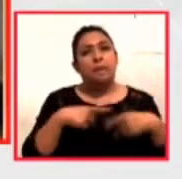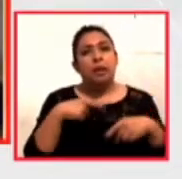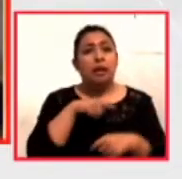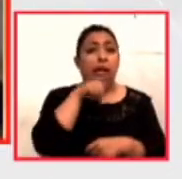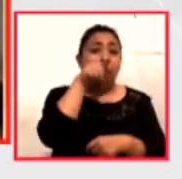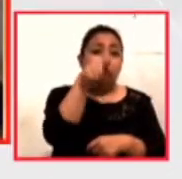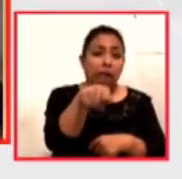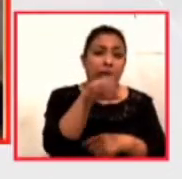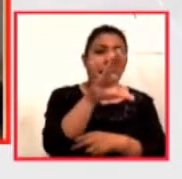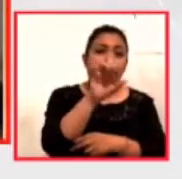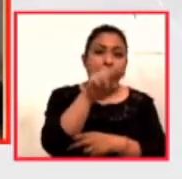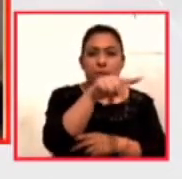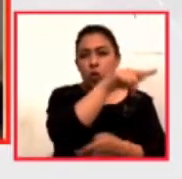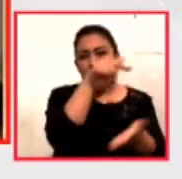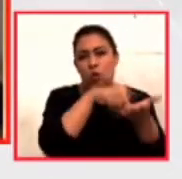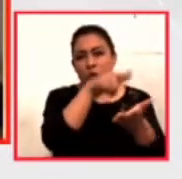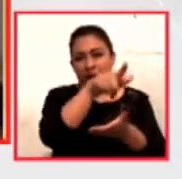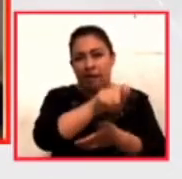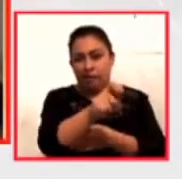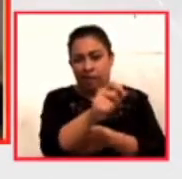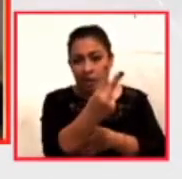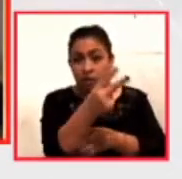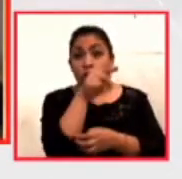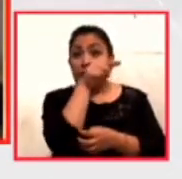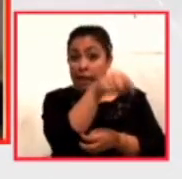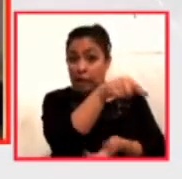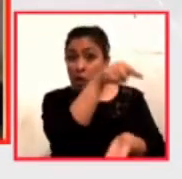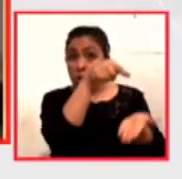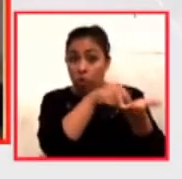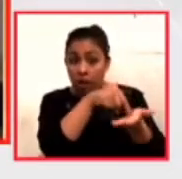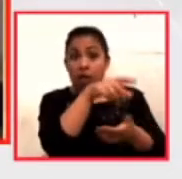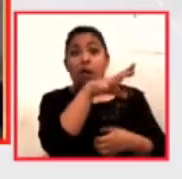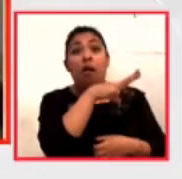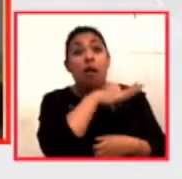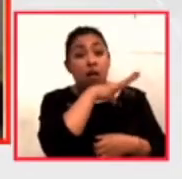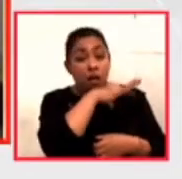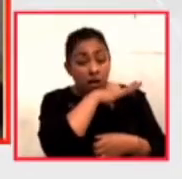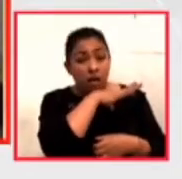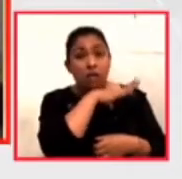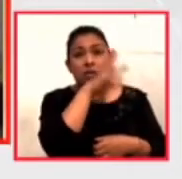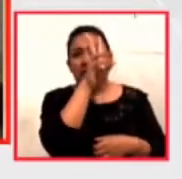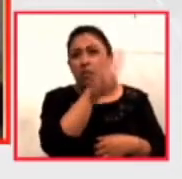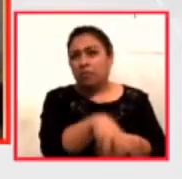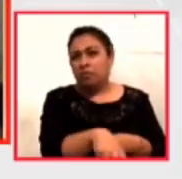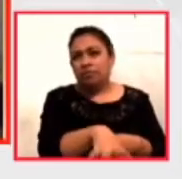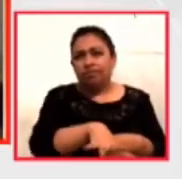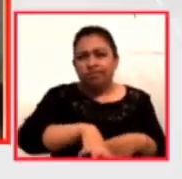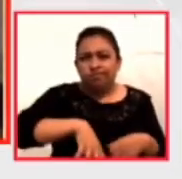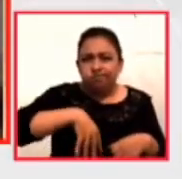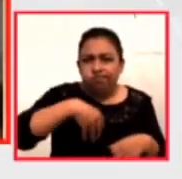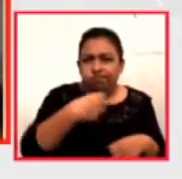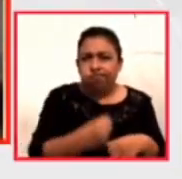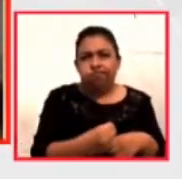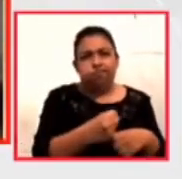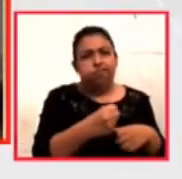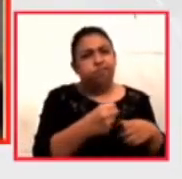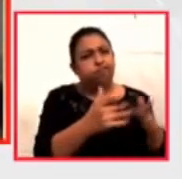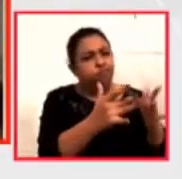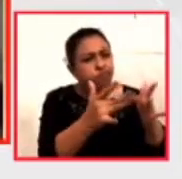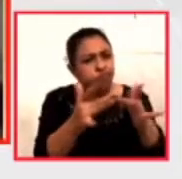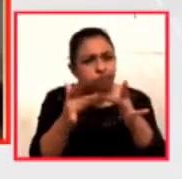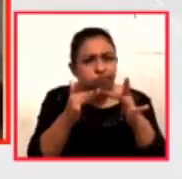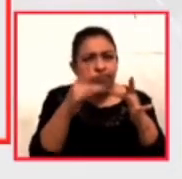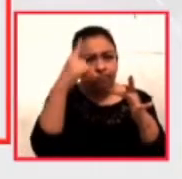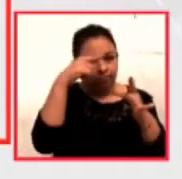Sergio Camus en la cabina, quienes desde Canal 22 están poniendo los hilos que permiten que